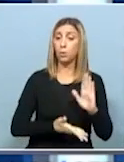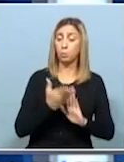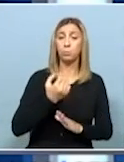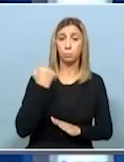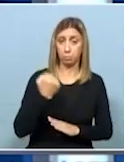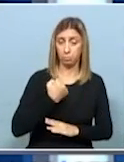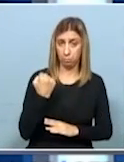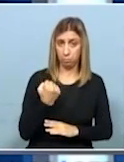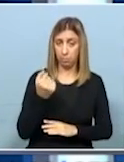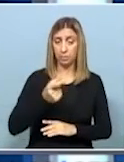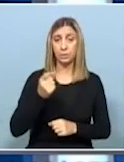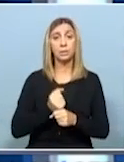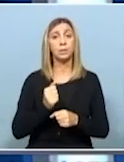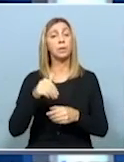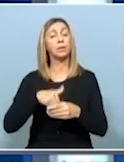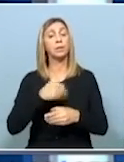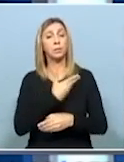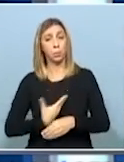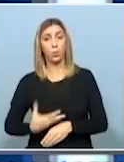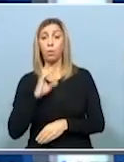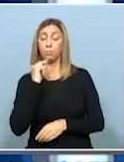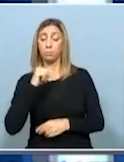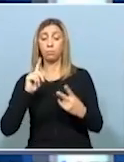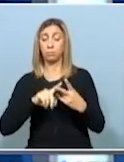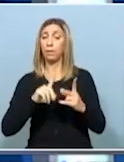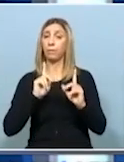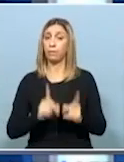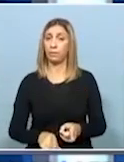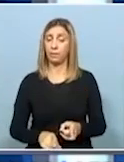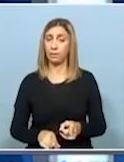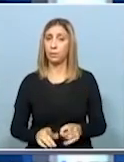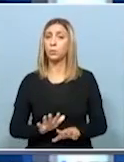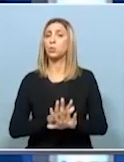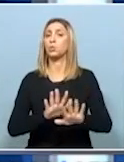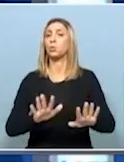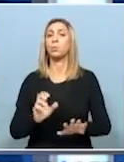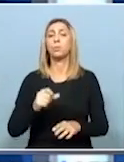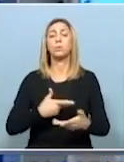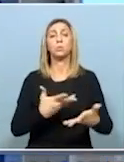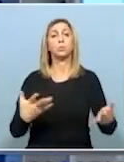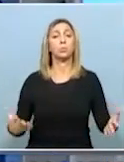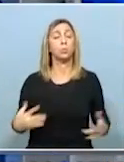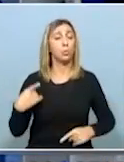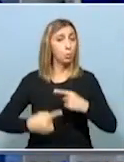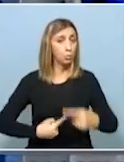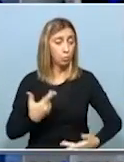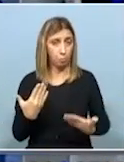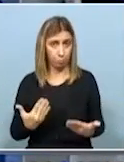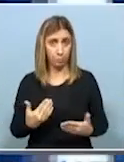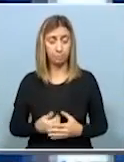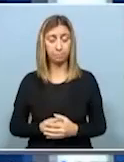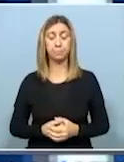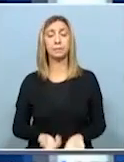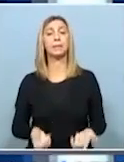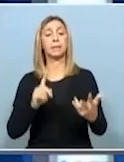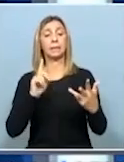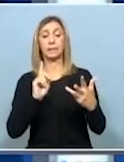importante para la administración pública provincial segundo garantiza todos los planes sociales que estamos llevando adelante